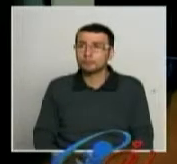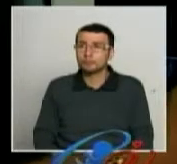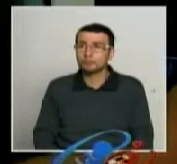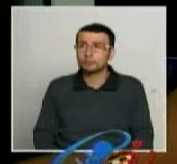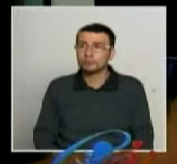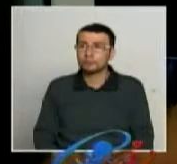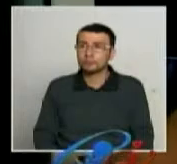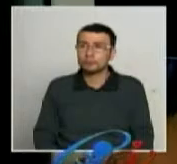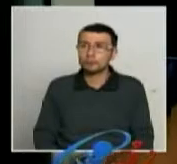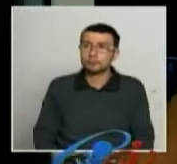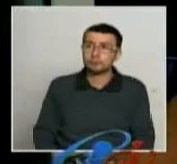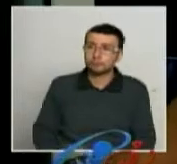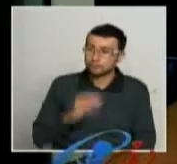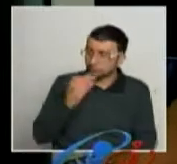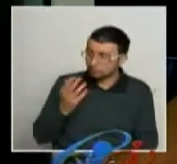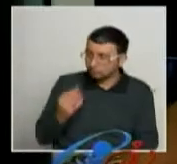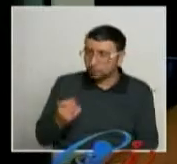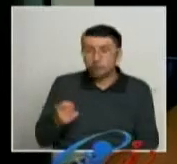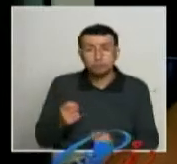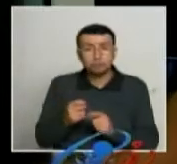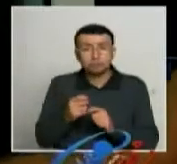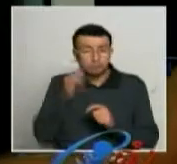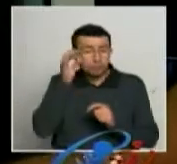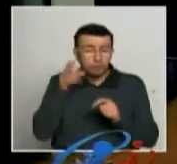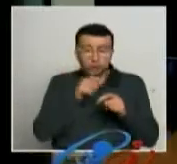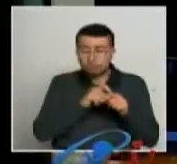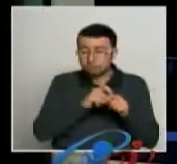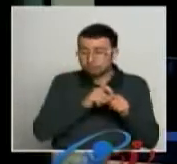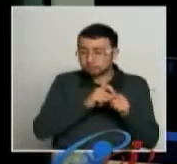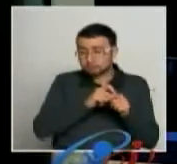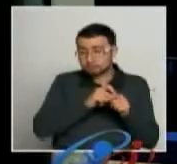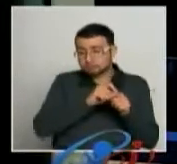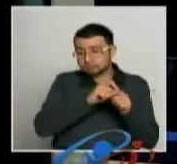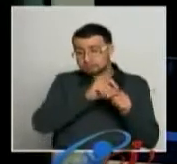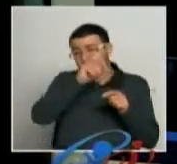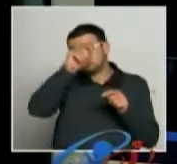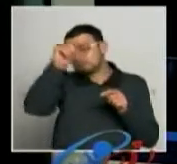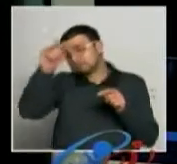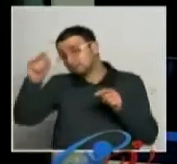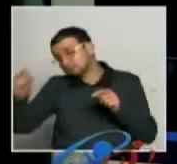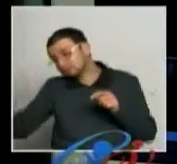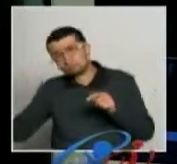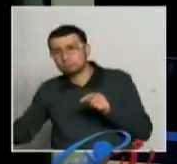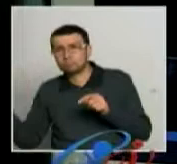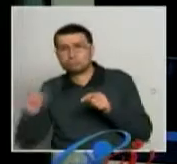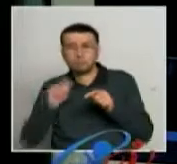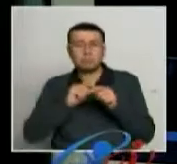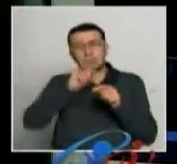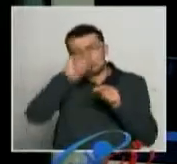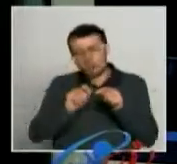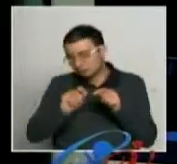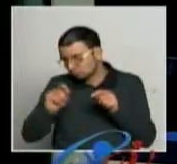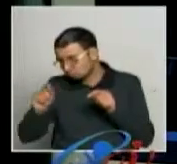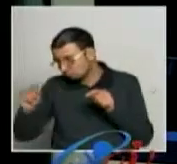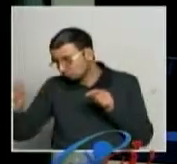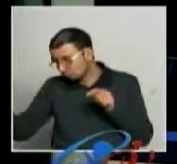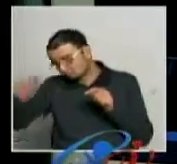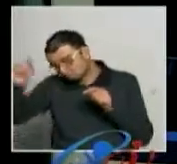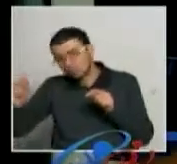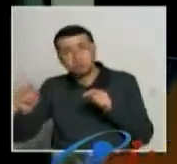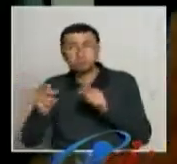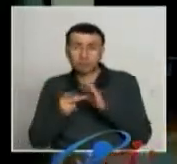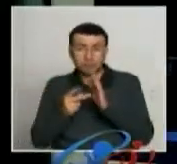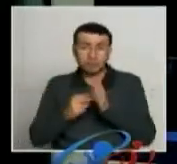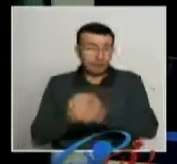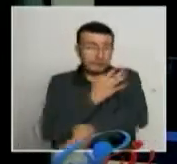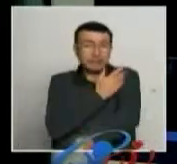no sea larga y ancha pues la onda, sino así puntuda como está en este caso. O sea, eso nos indica que hay una muy buena